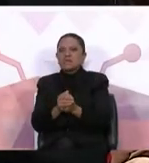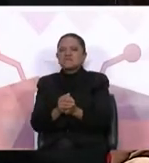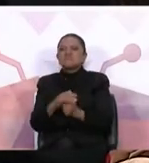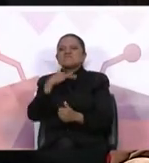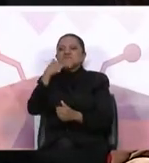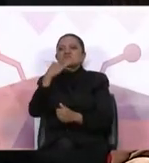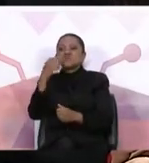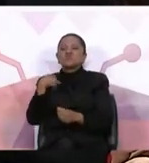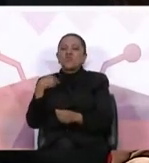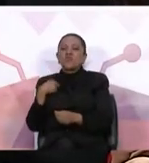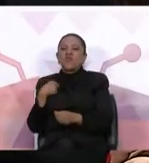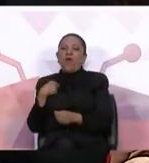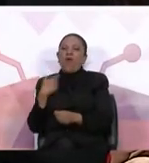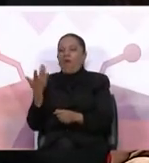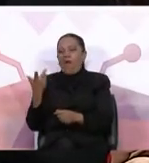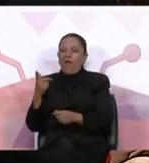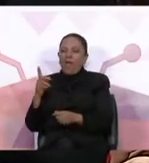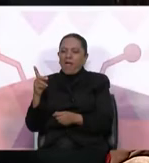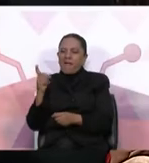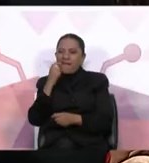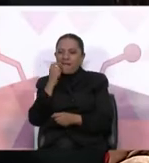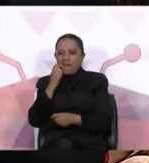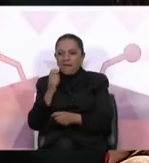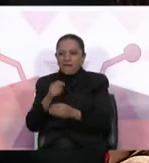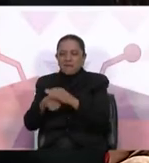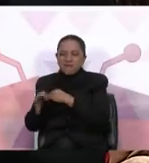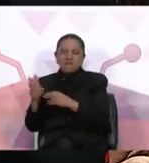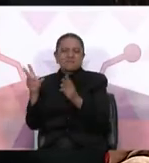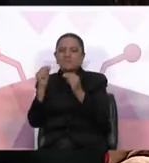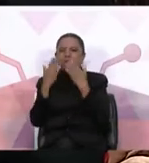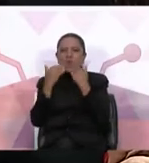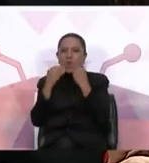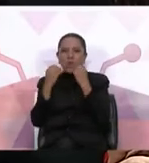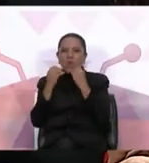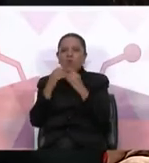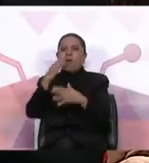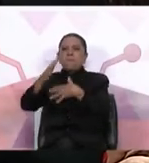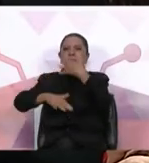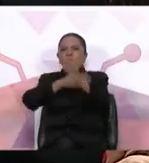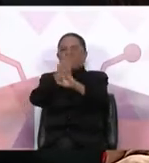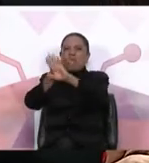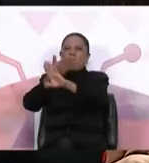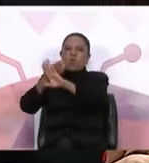de ninguna manera debe existir violencia en contra de candidatos